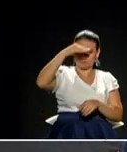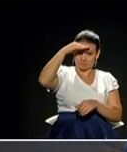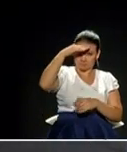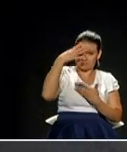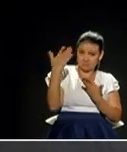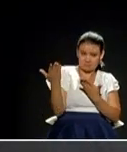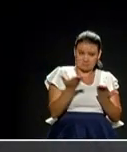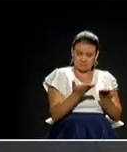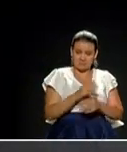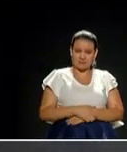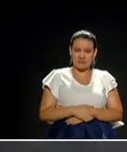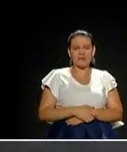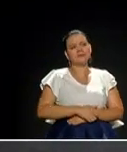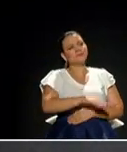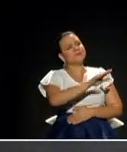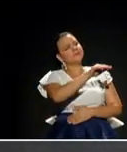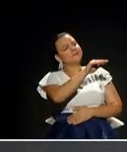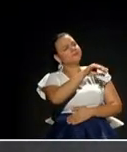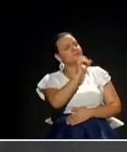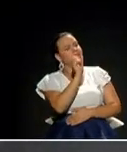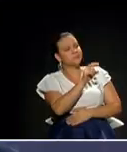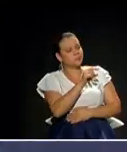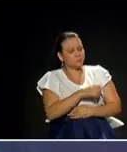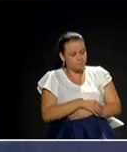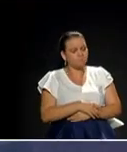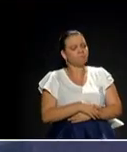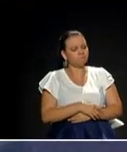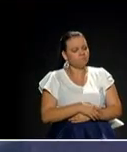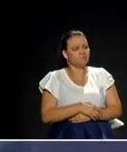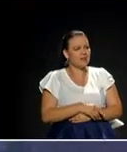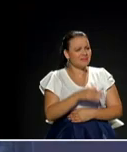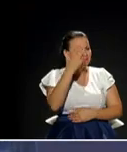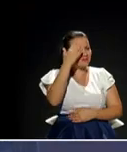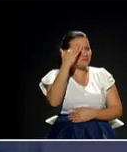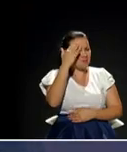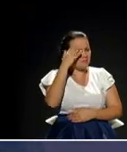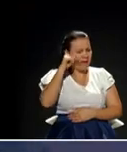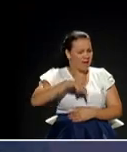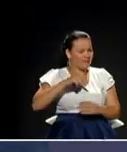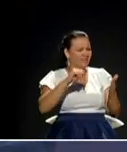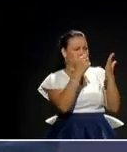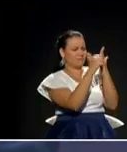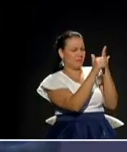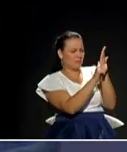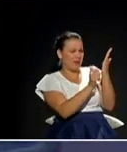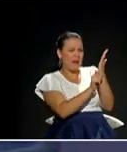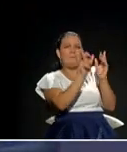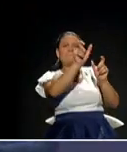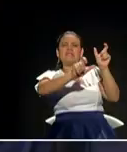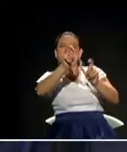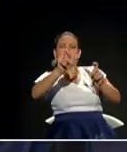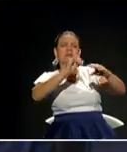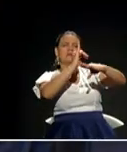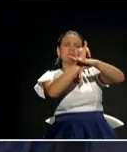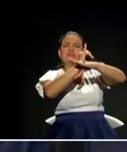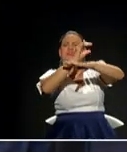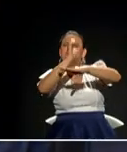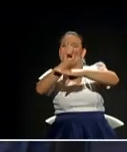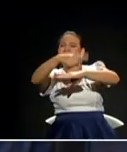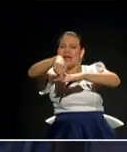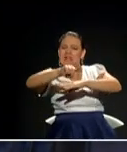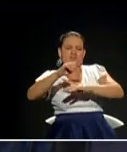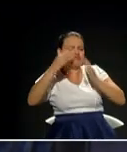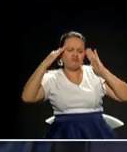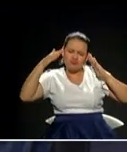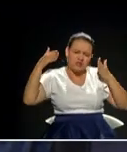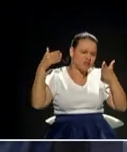50 vidas hay una cosa importante que ha marcado la agenda animalista en nuestra ciudad y son las distintas organizaciones que vienen trabajando